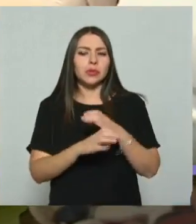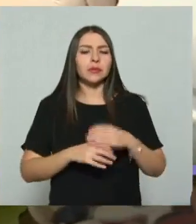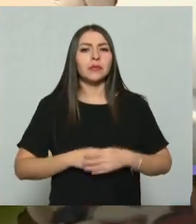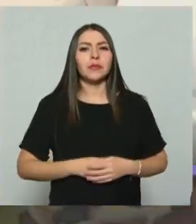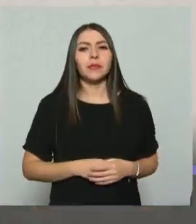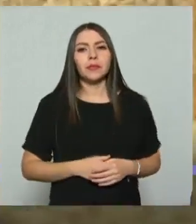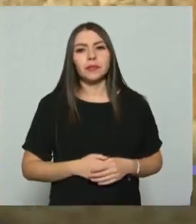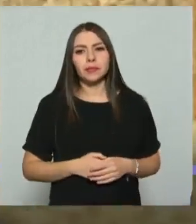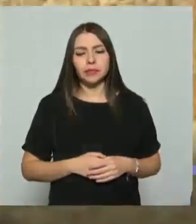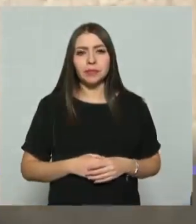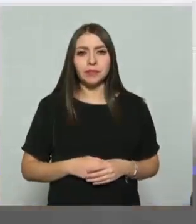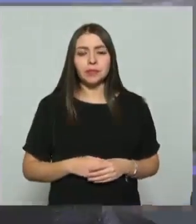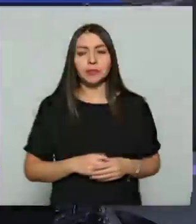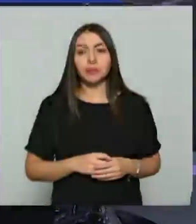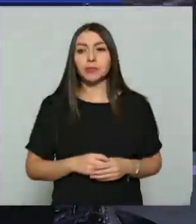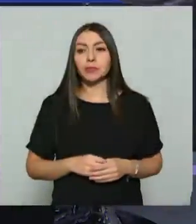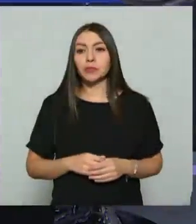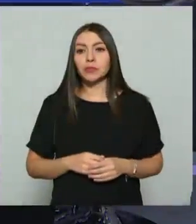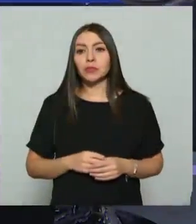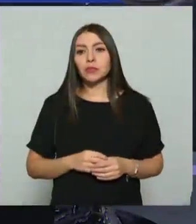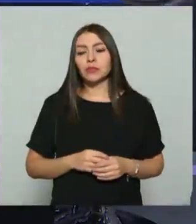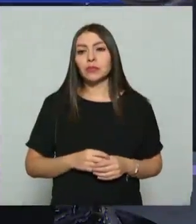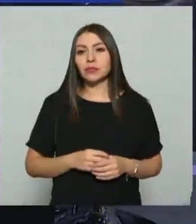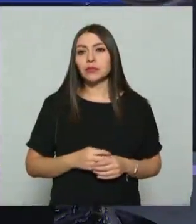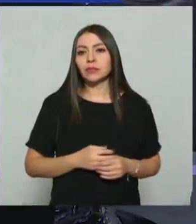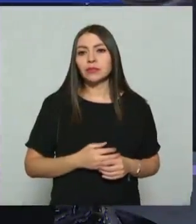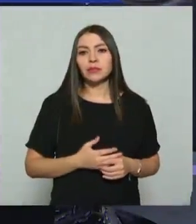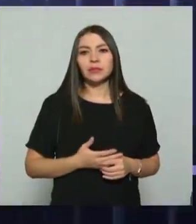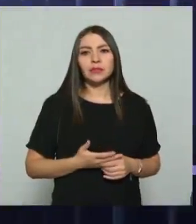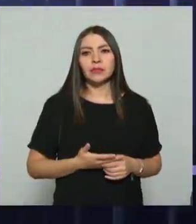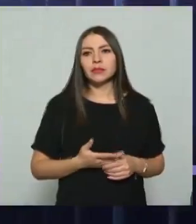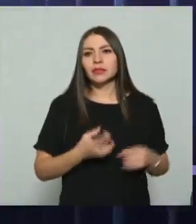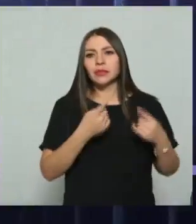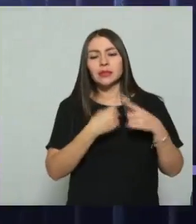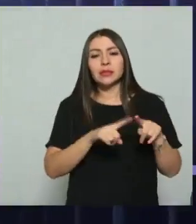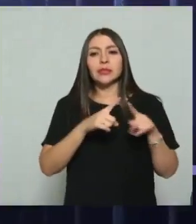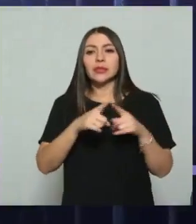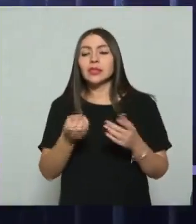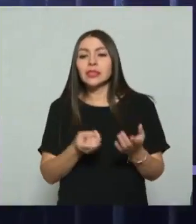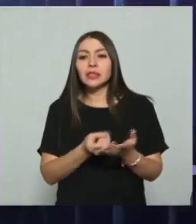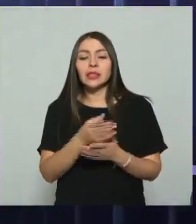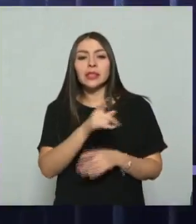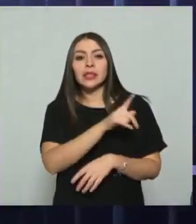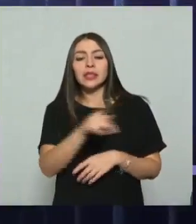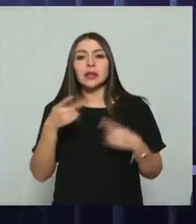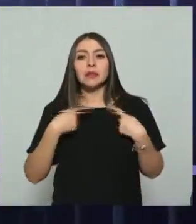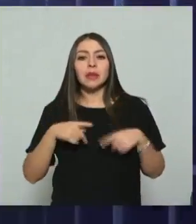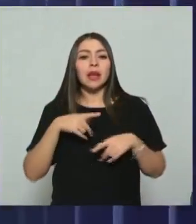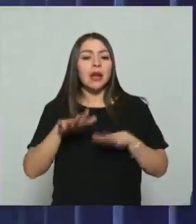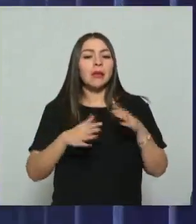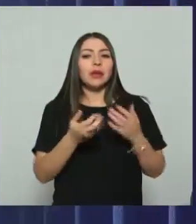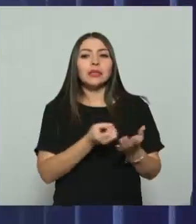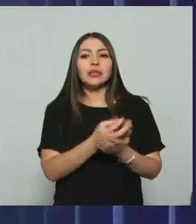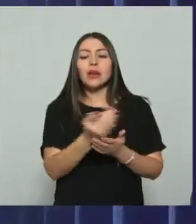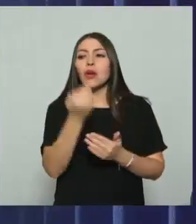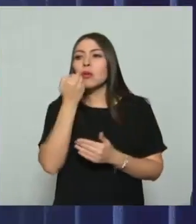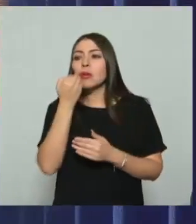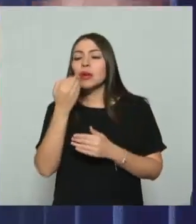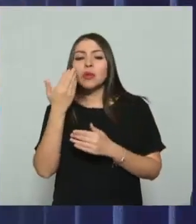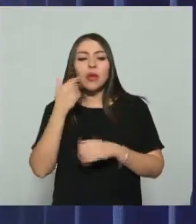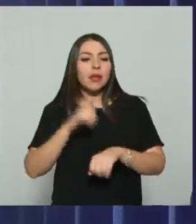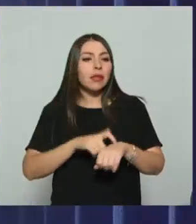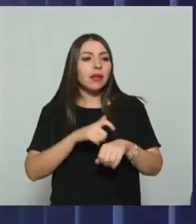en que fíjate bien cómo es la dieta? En cualquier puesto salgamos, los empleados no tienen tiempo, salen a la esquina, tienen